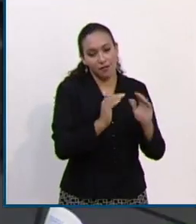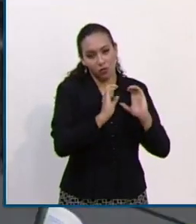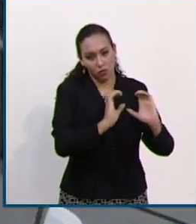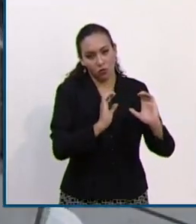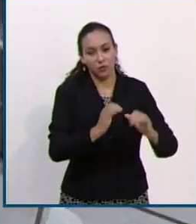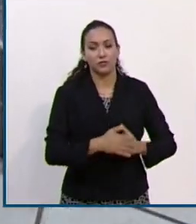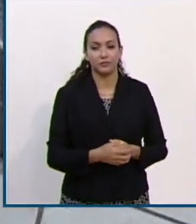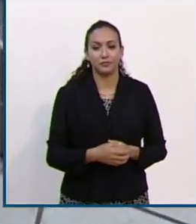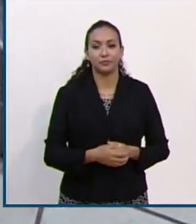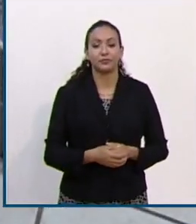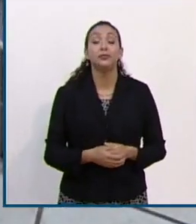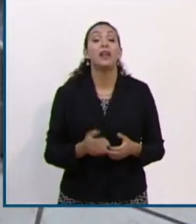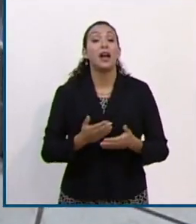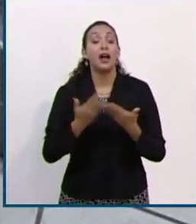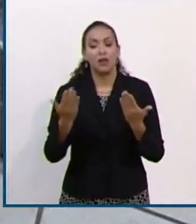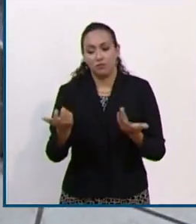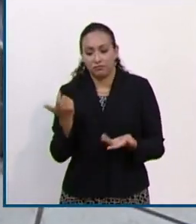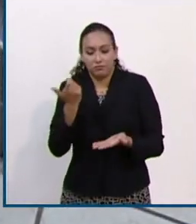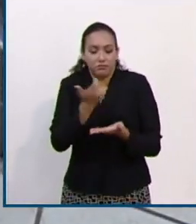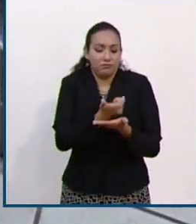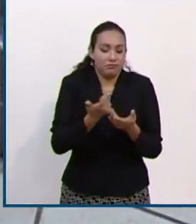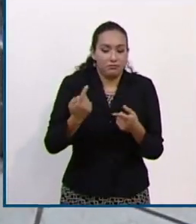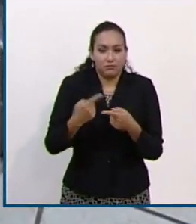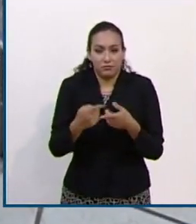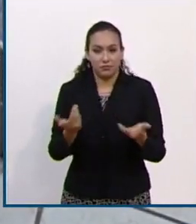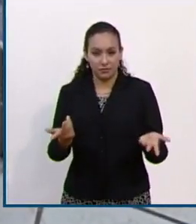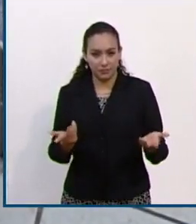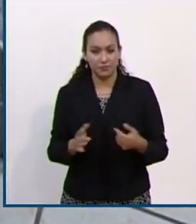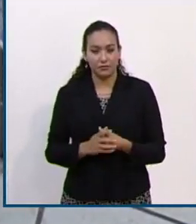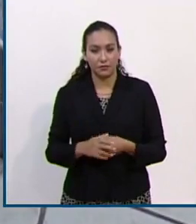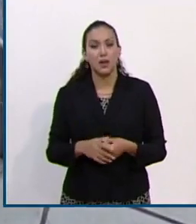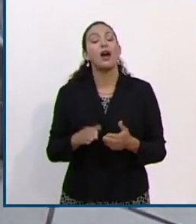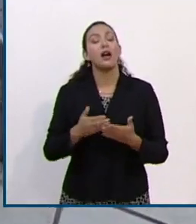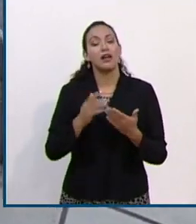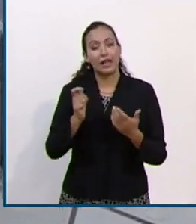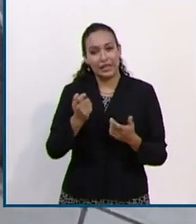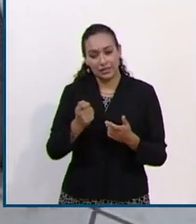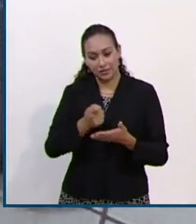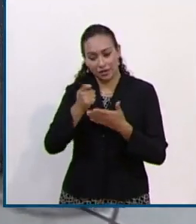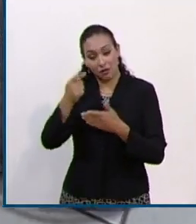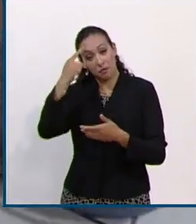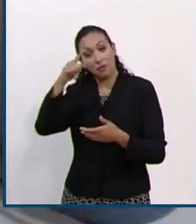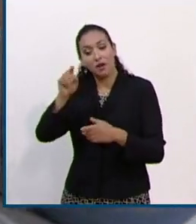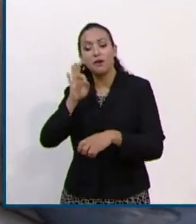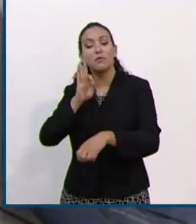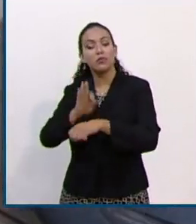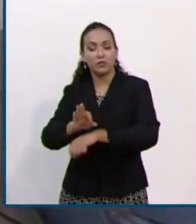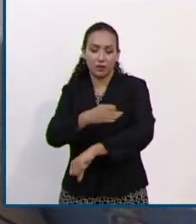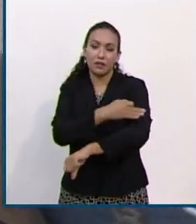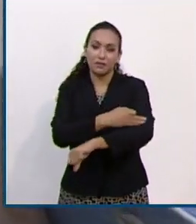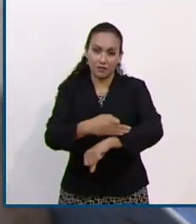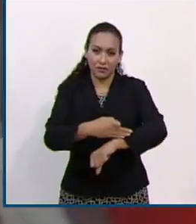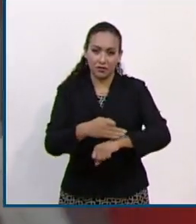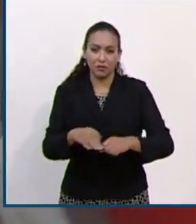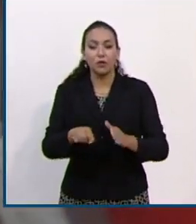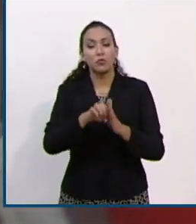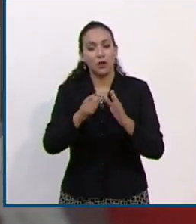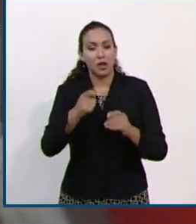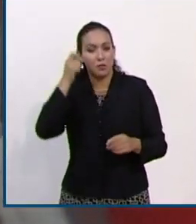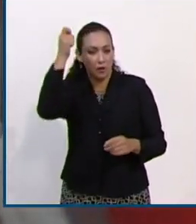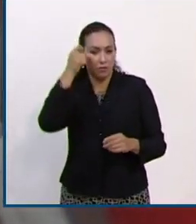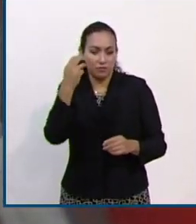Sin embargo, precisa que tiene características y fines distintos a otras figuras creadas para proteger a la familia, como es la